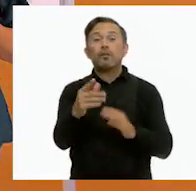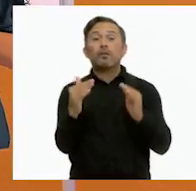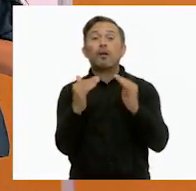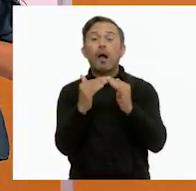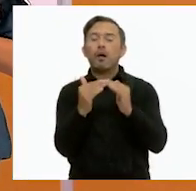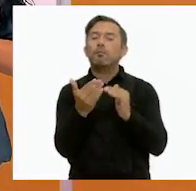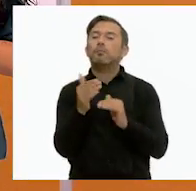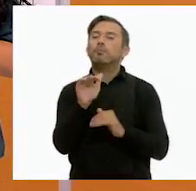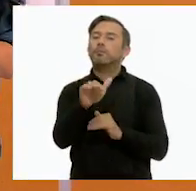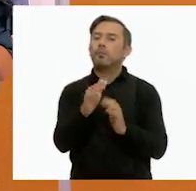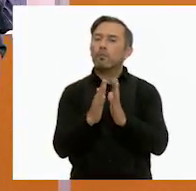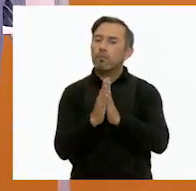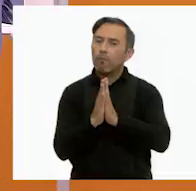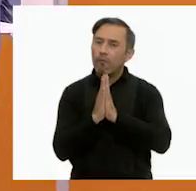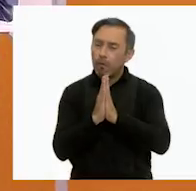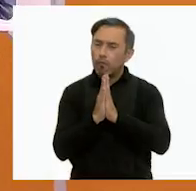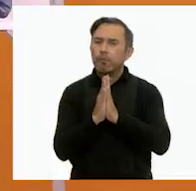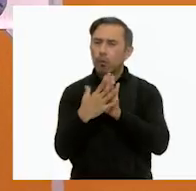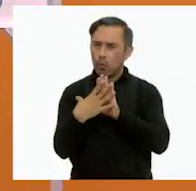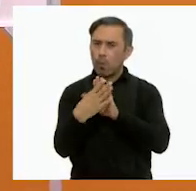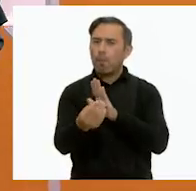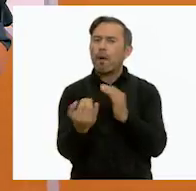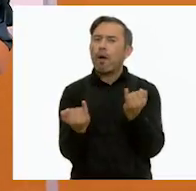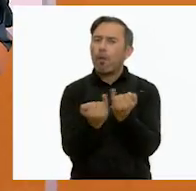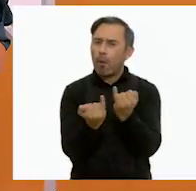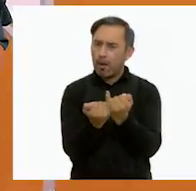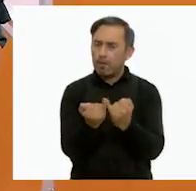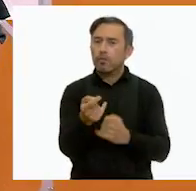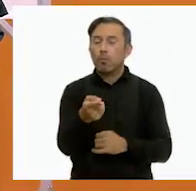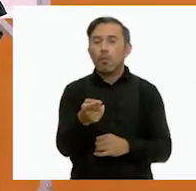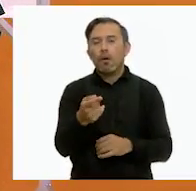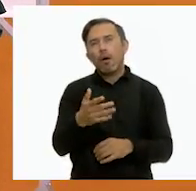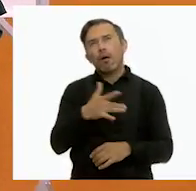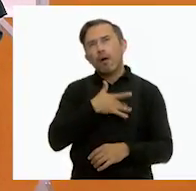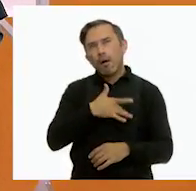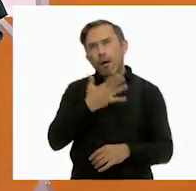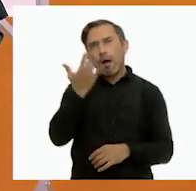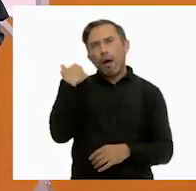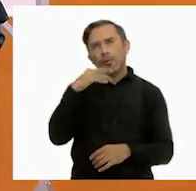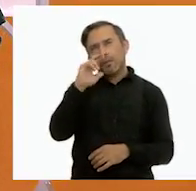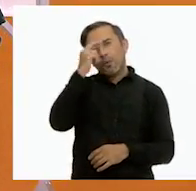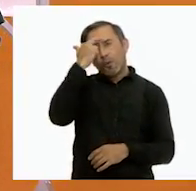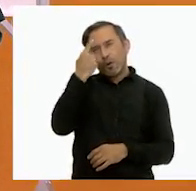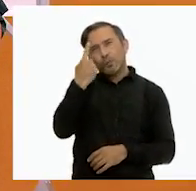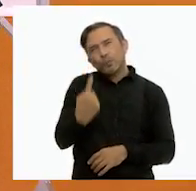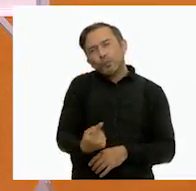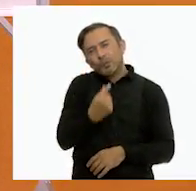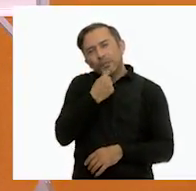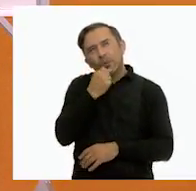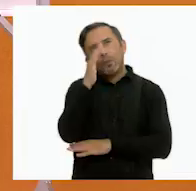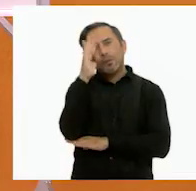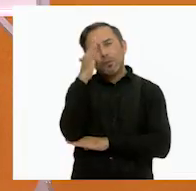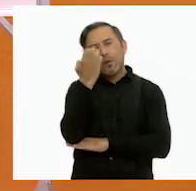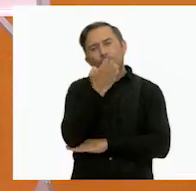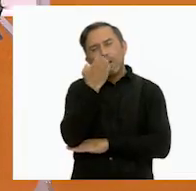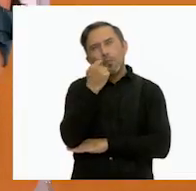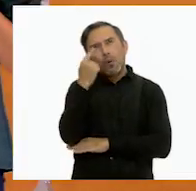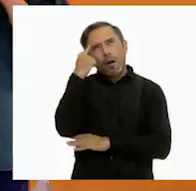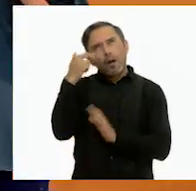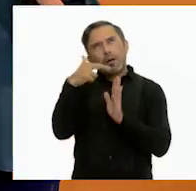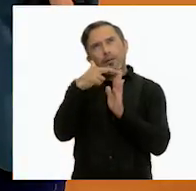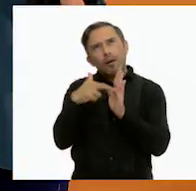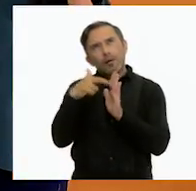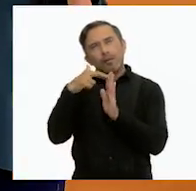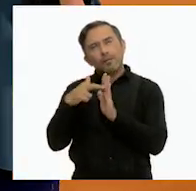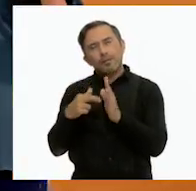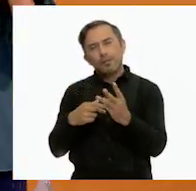que tú también dibujes 3 reglas que recuerdes que tenías en tu preescolar. ¿Te parece? En lo que vamos a ver cómo